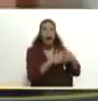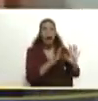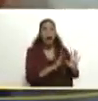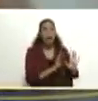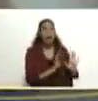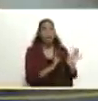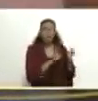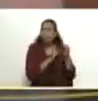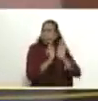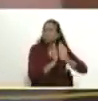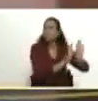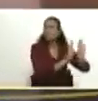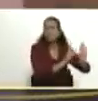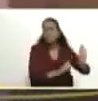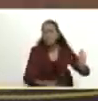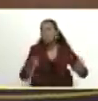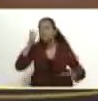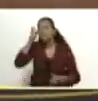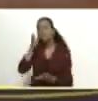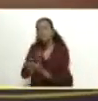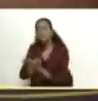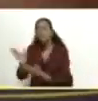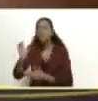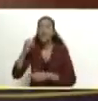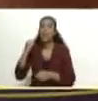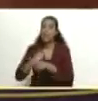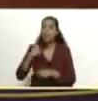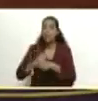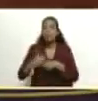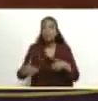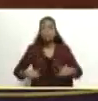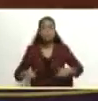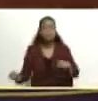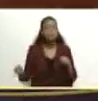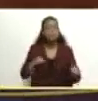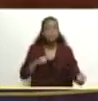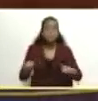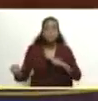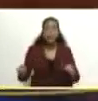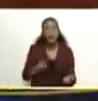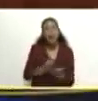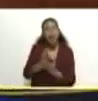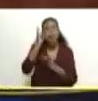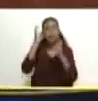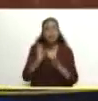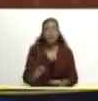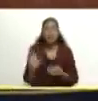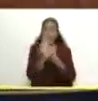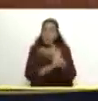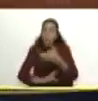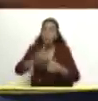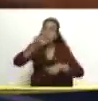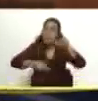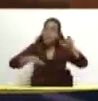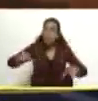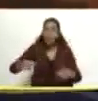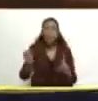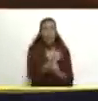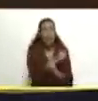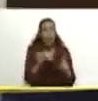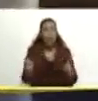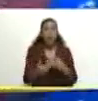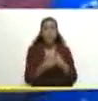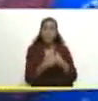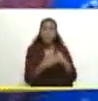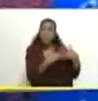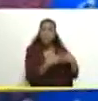con grandeza y valora significativamente todo el esfuerzo que usted realiza para garantizar la protección de las víctimas de la guerra.